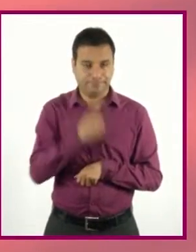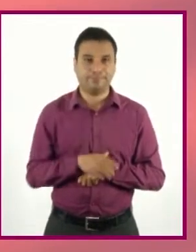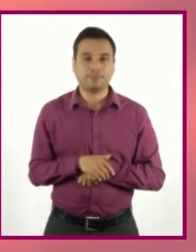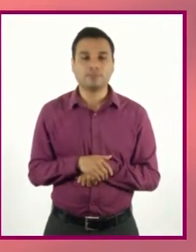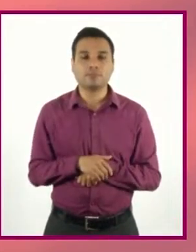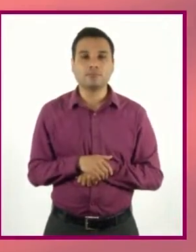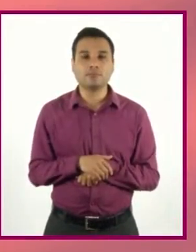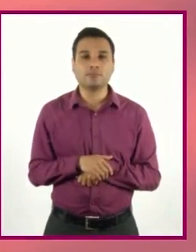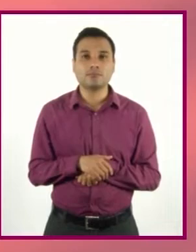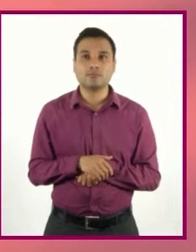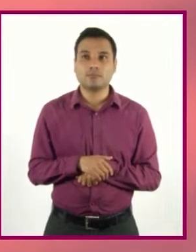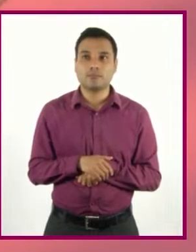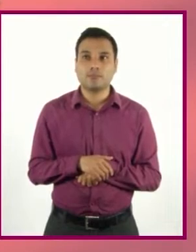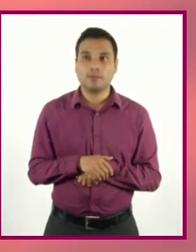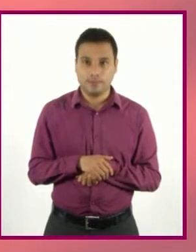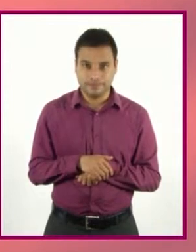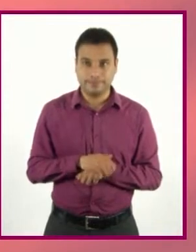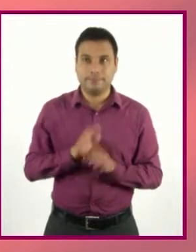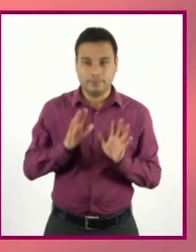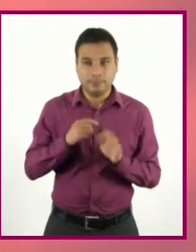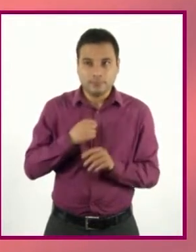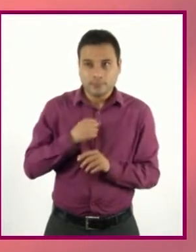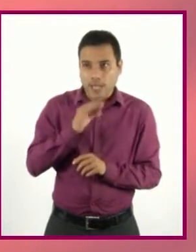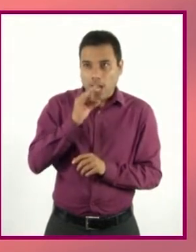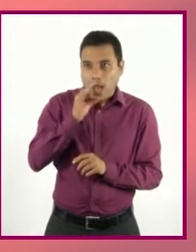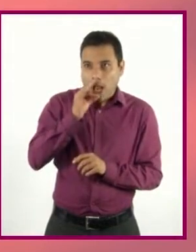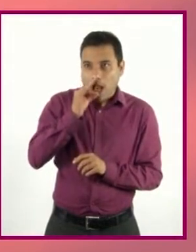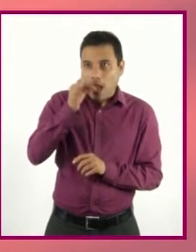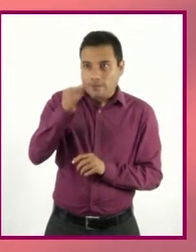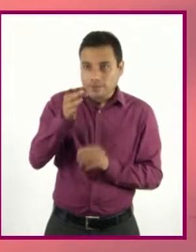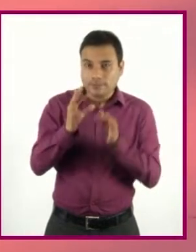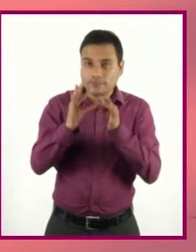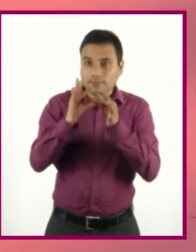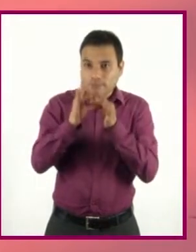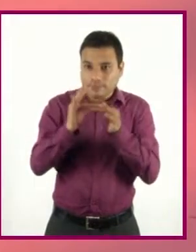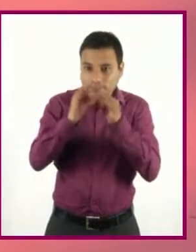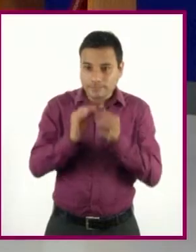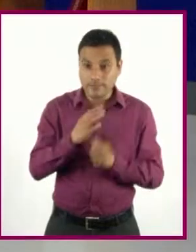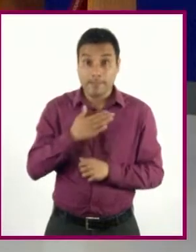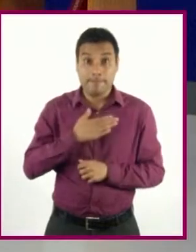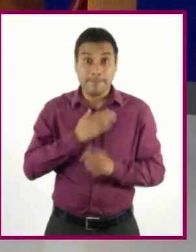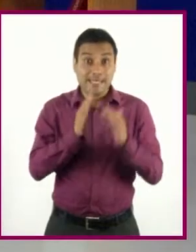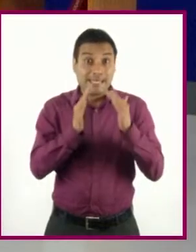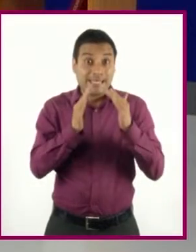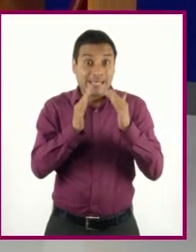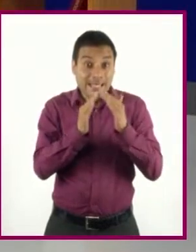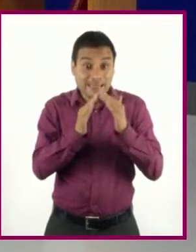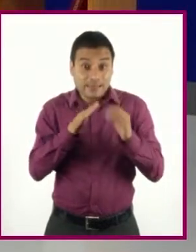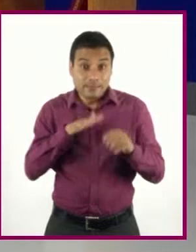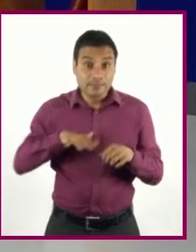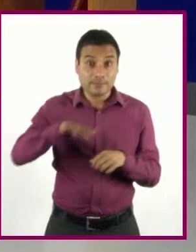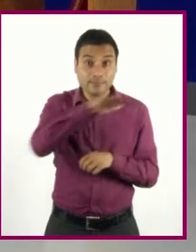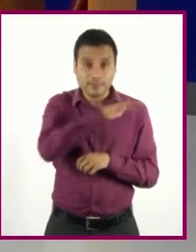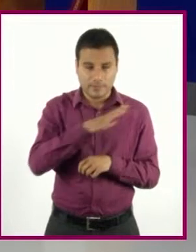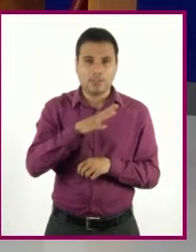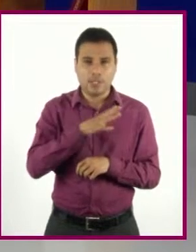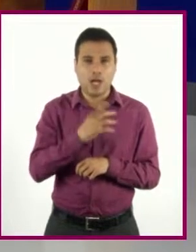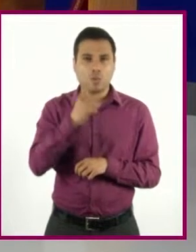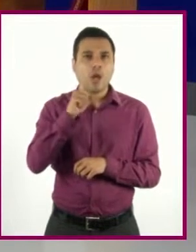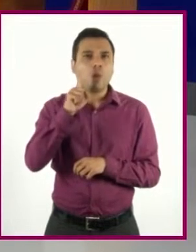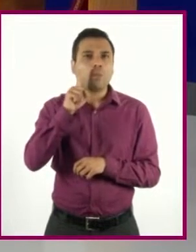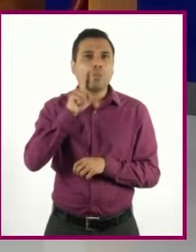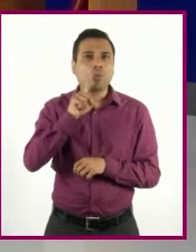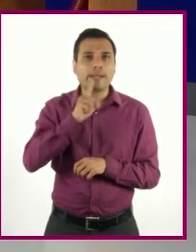que usted no está para saberlo, pero fíjese que en el barrio en el que vive también una señora ya mayor que